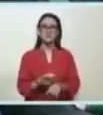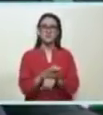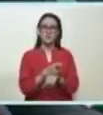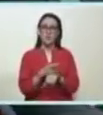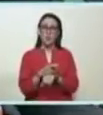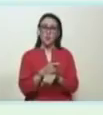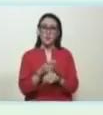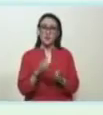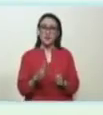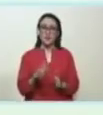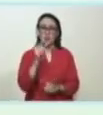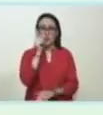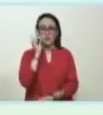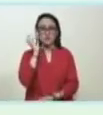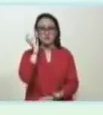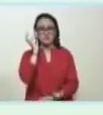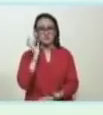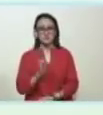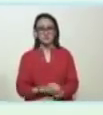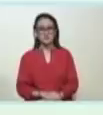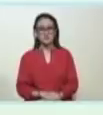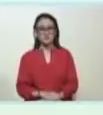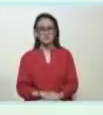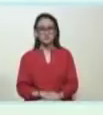gobernadores y gobernadoras